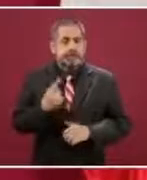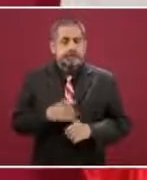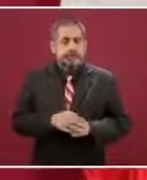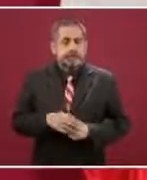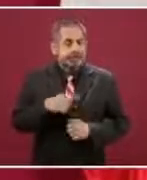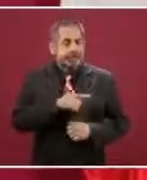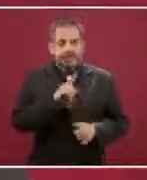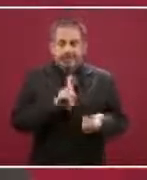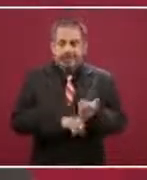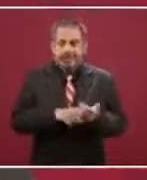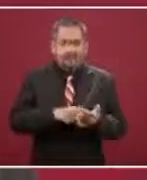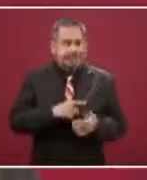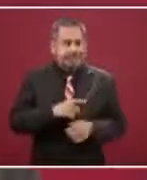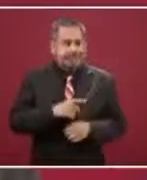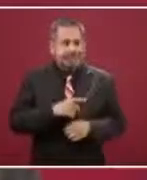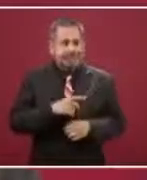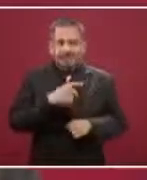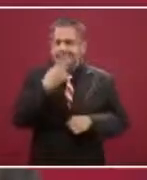el daño moral